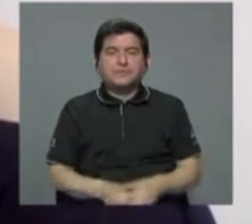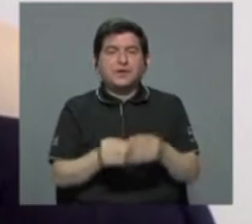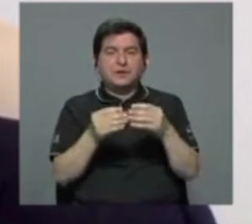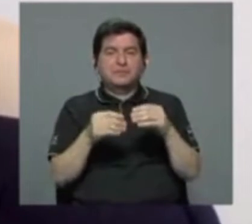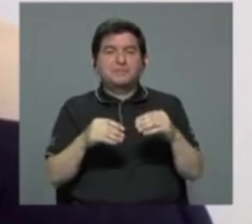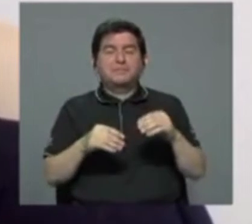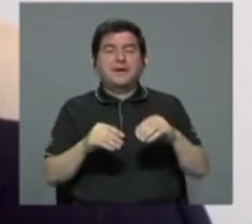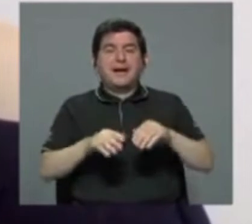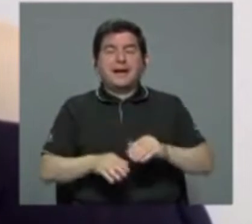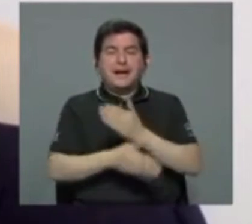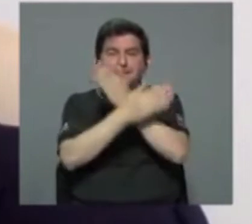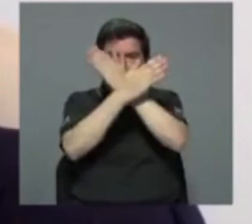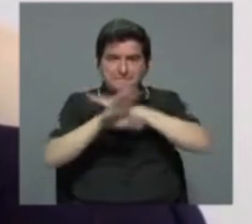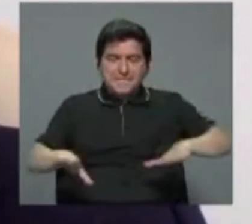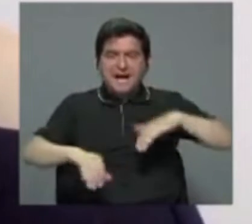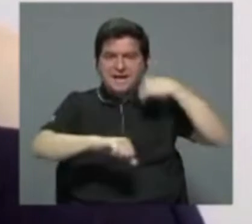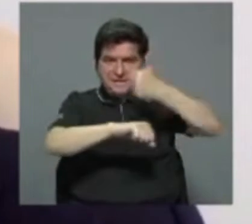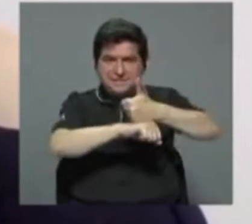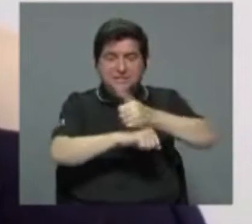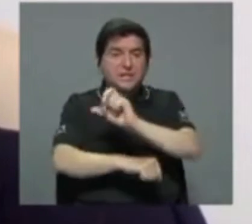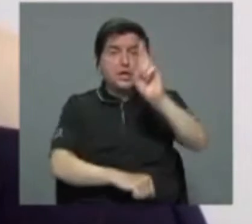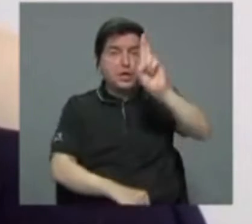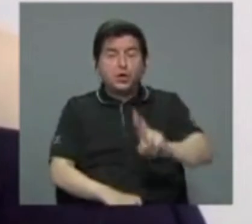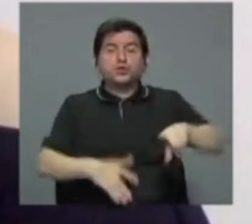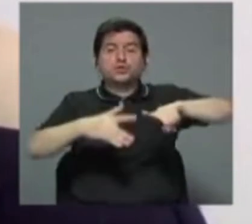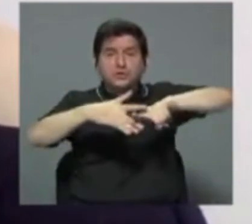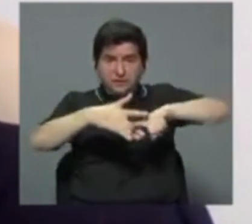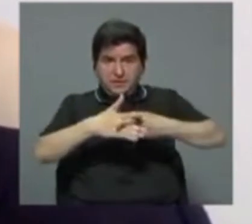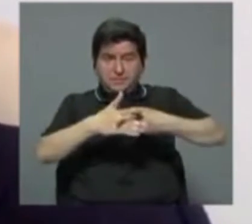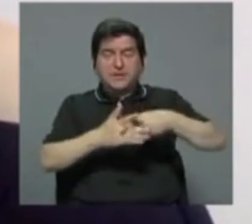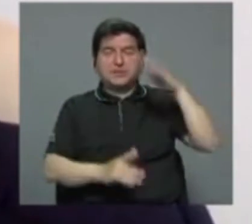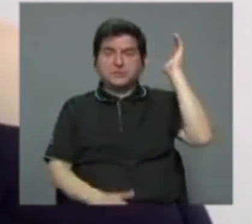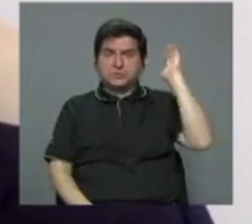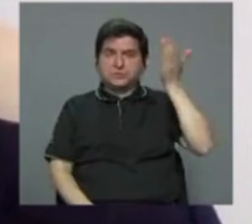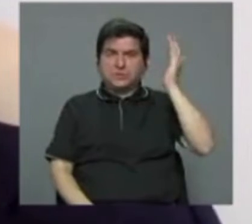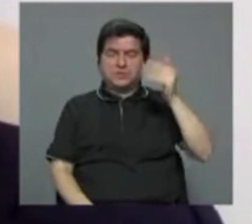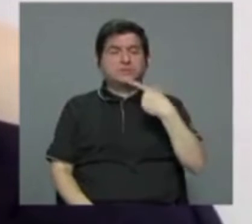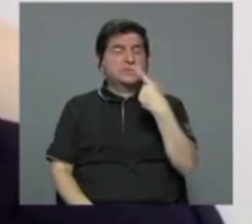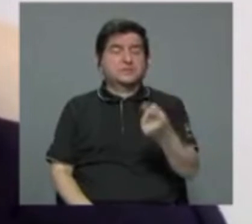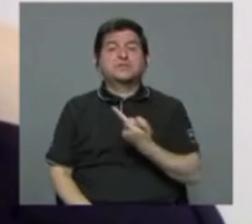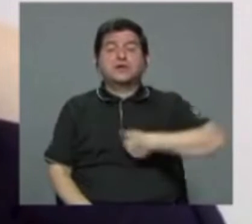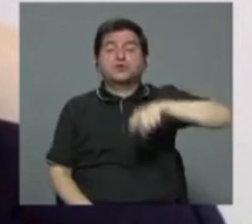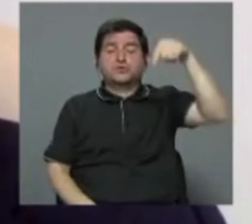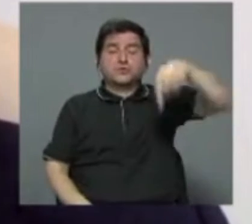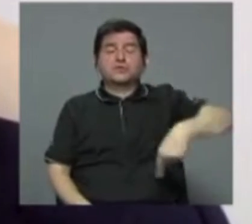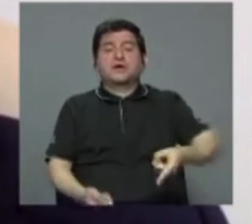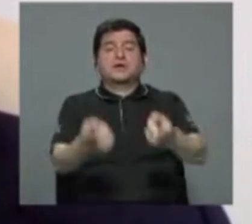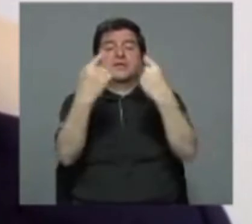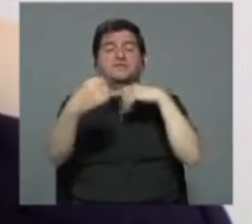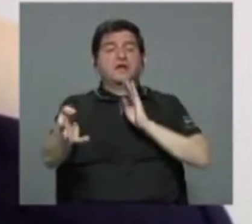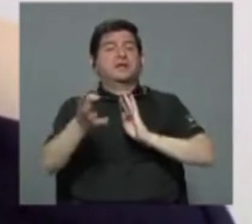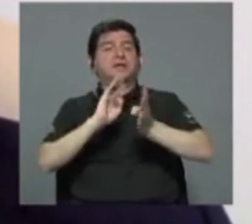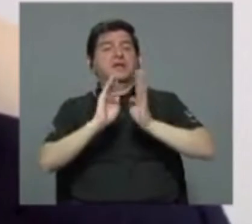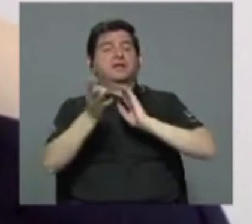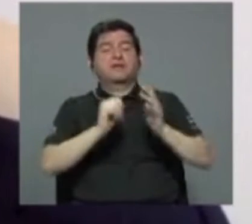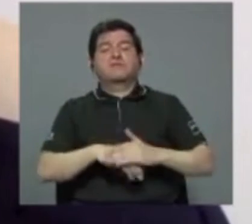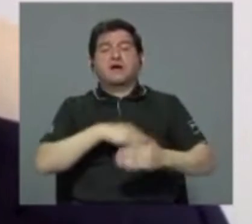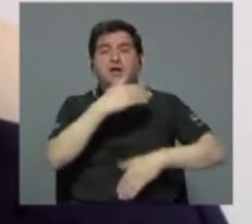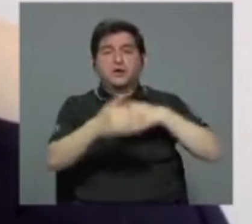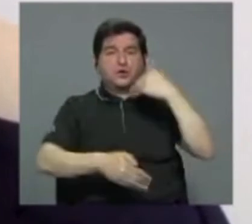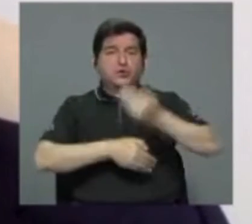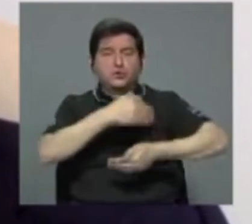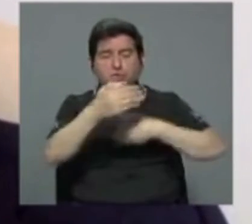de la paz, y en donde Costa Rica comienza un discurso diciendo, bueno, venimos aquí a hablar de